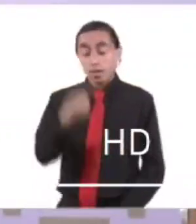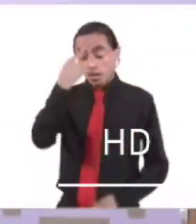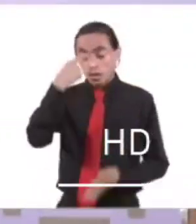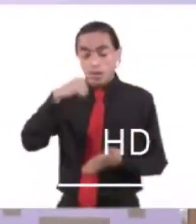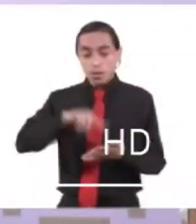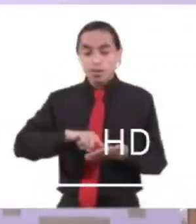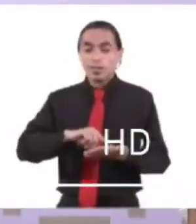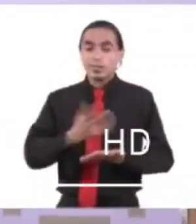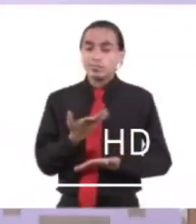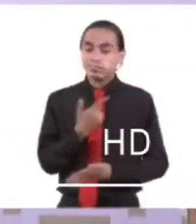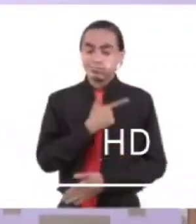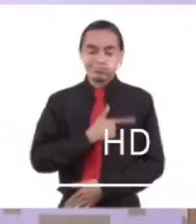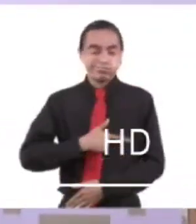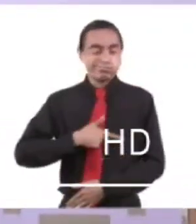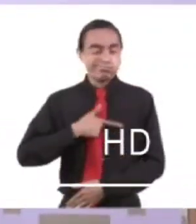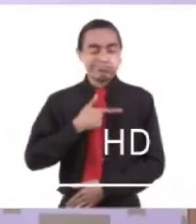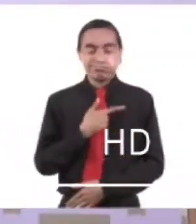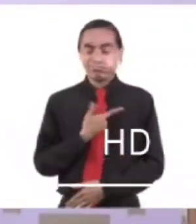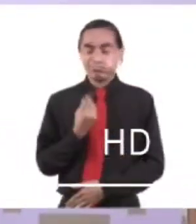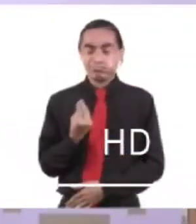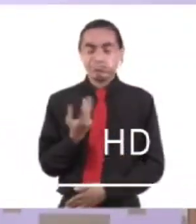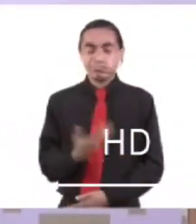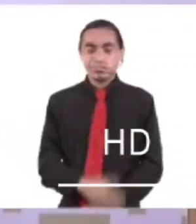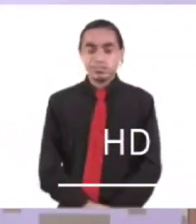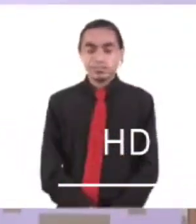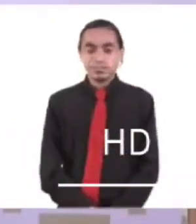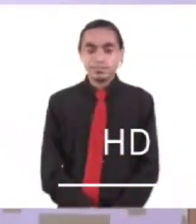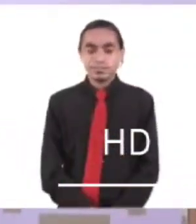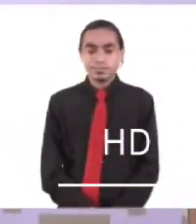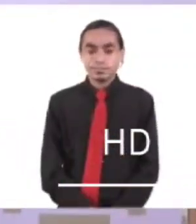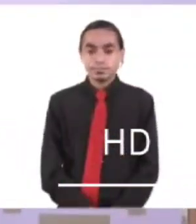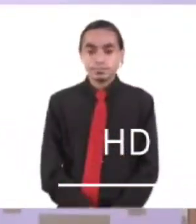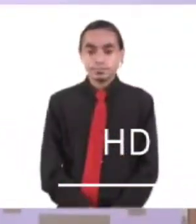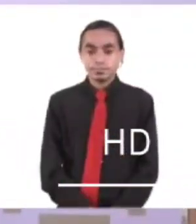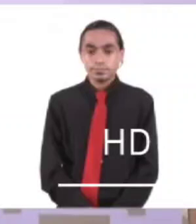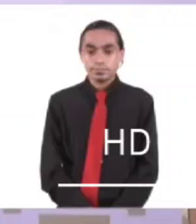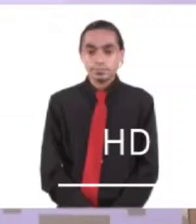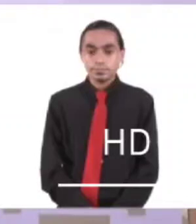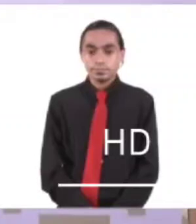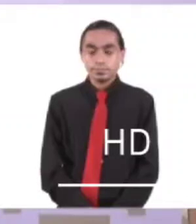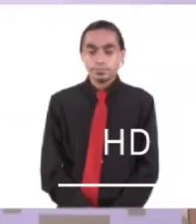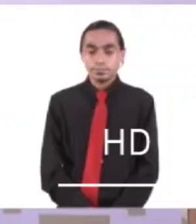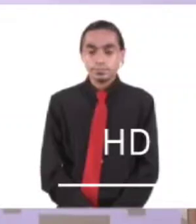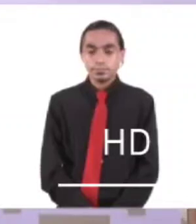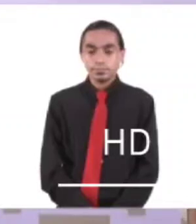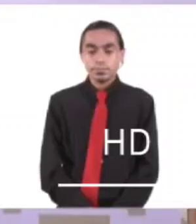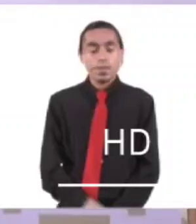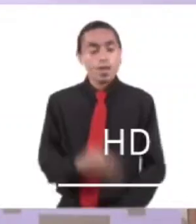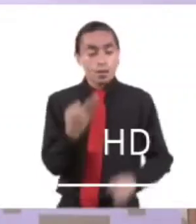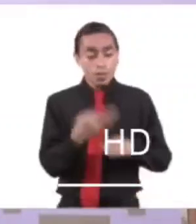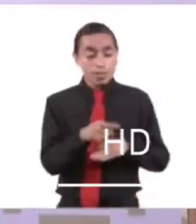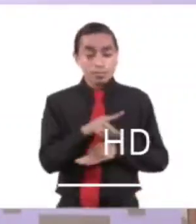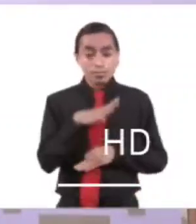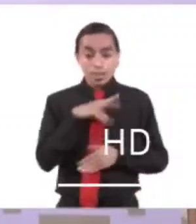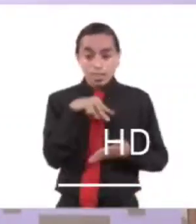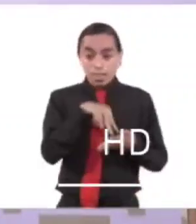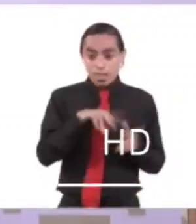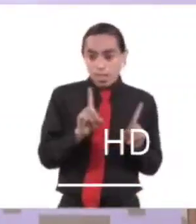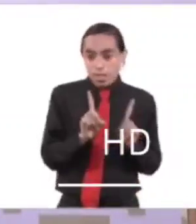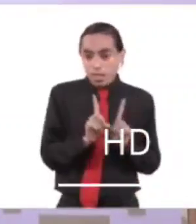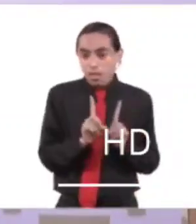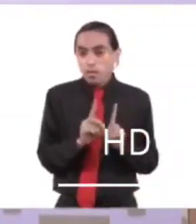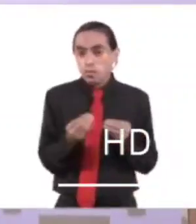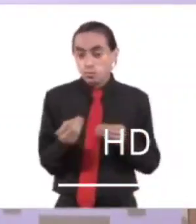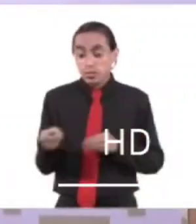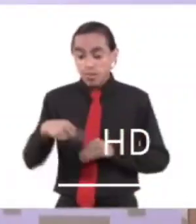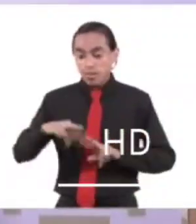un enorme gusto estar aquí pues con muchos de los amigos entrañables que formamos parte de